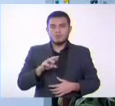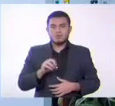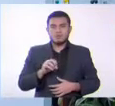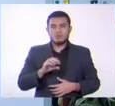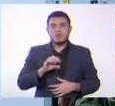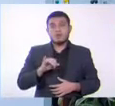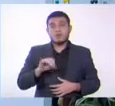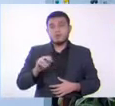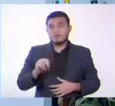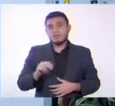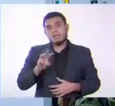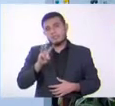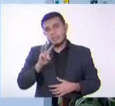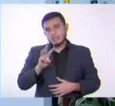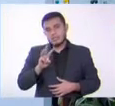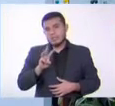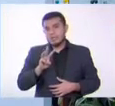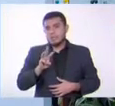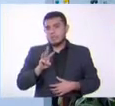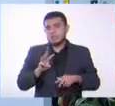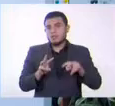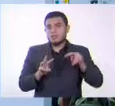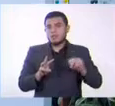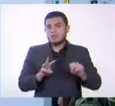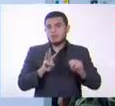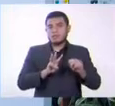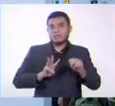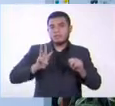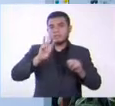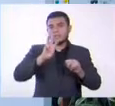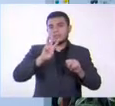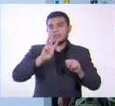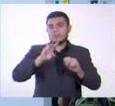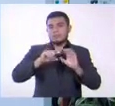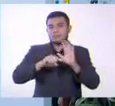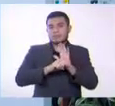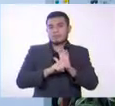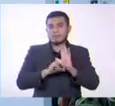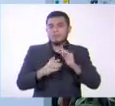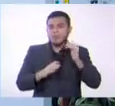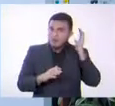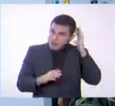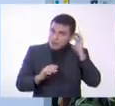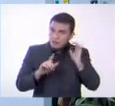de 3 negativo. Ahora para el cloro.